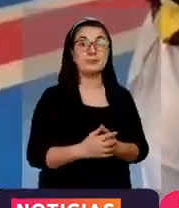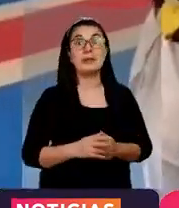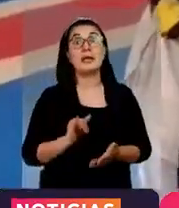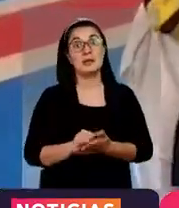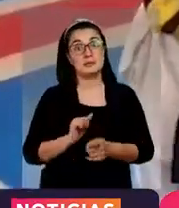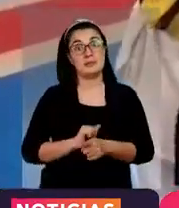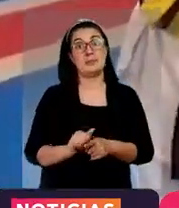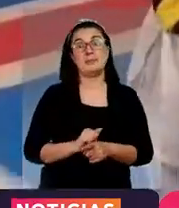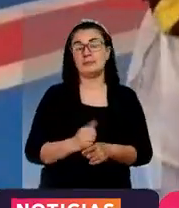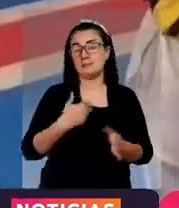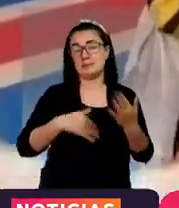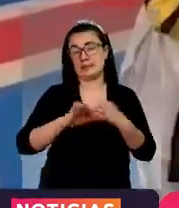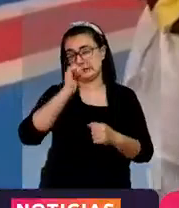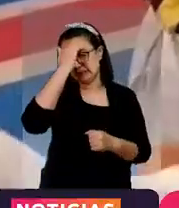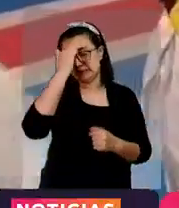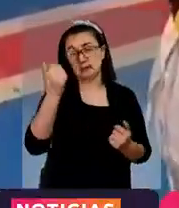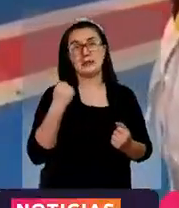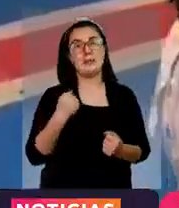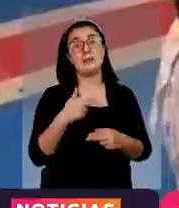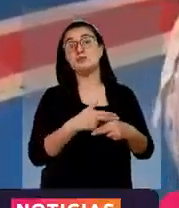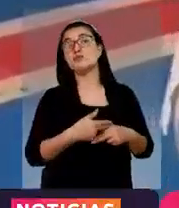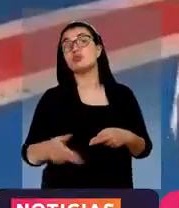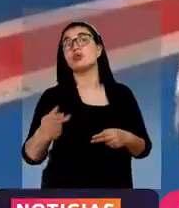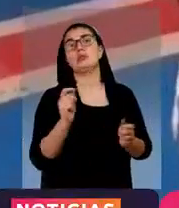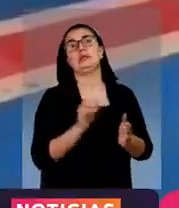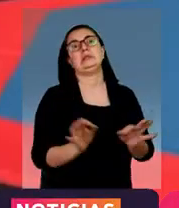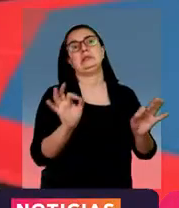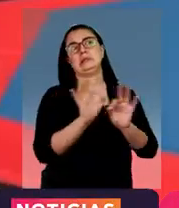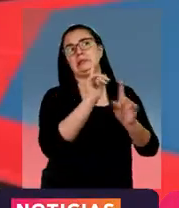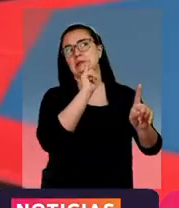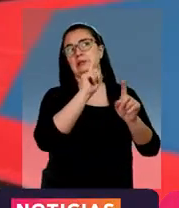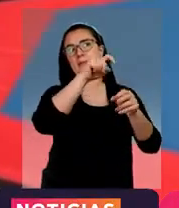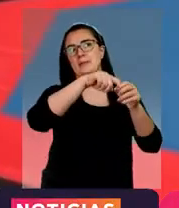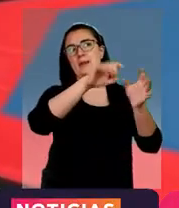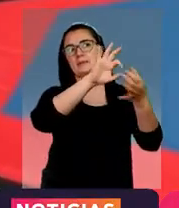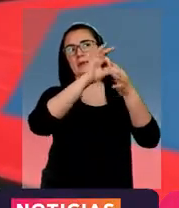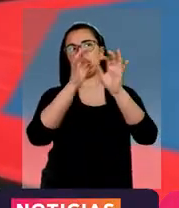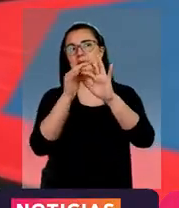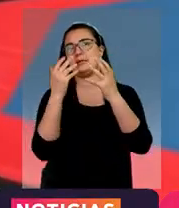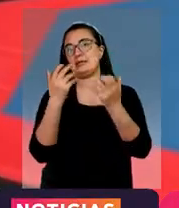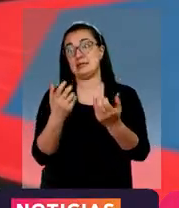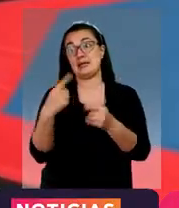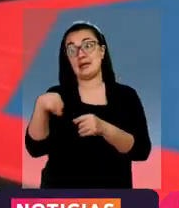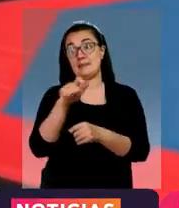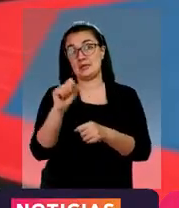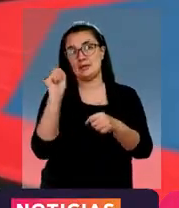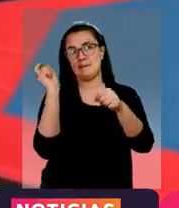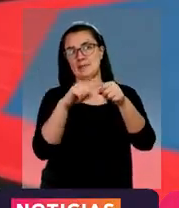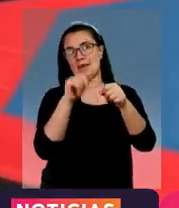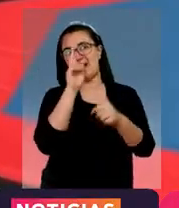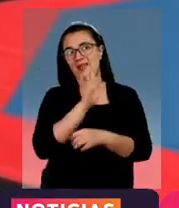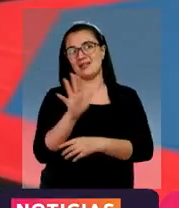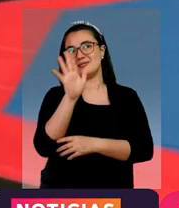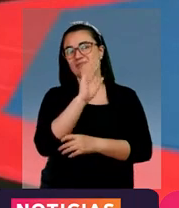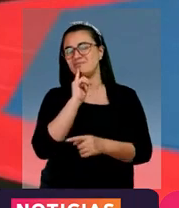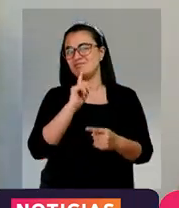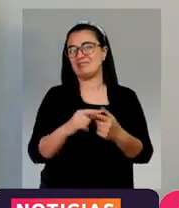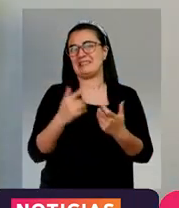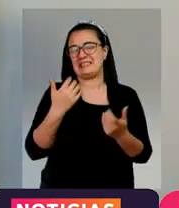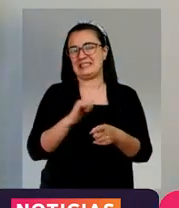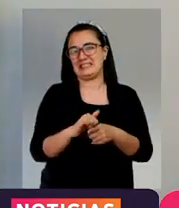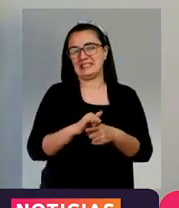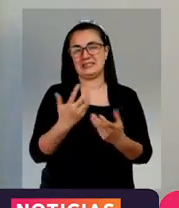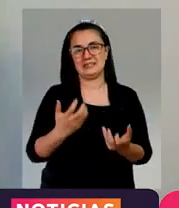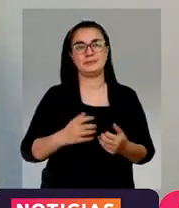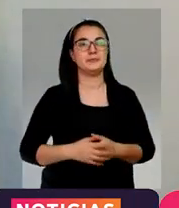realiza principalmente de cara a los Juegos Olímpicos de Tokio 2021, para que nuestros clasificados nacionales entrenen para las justas.